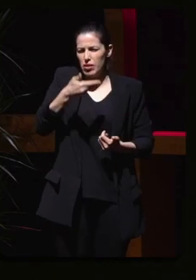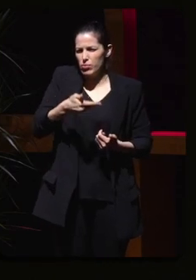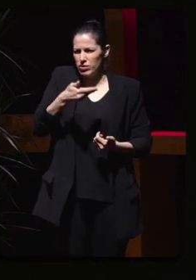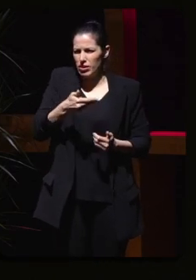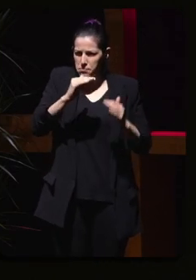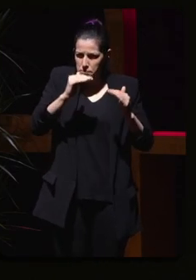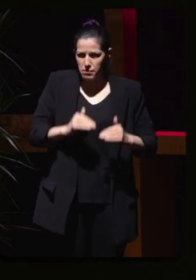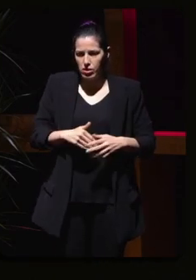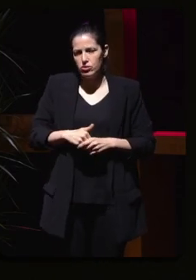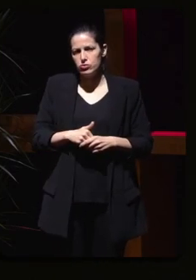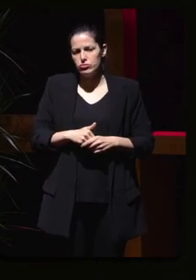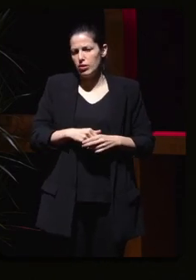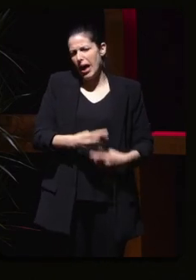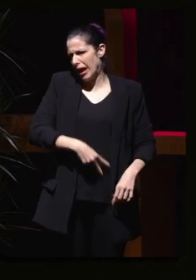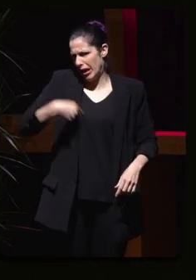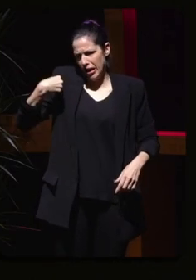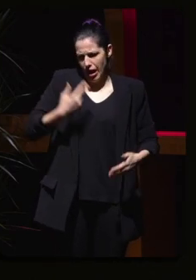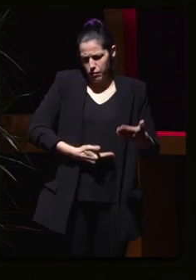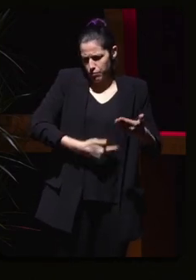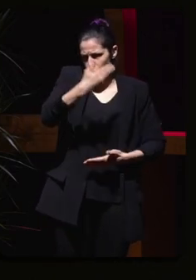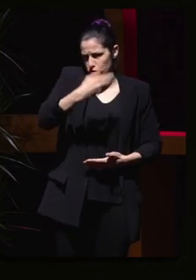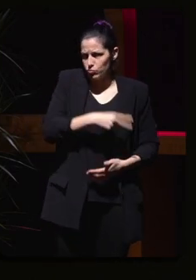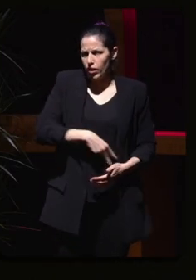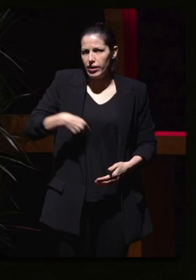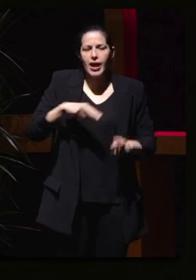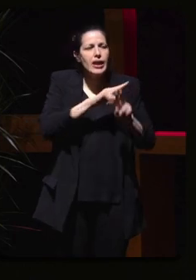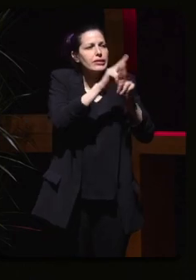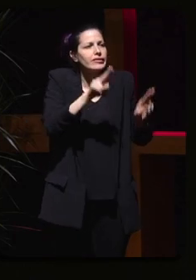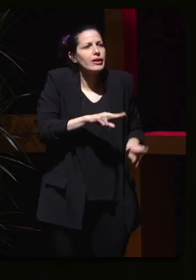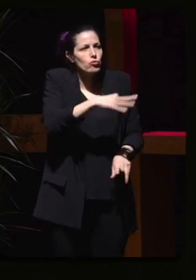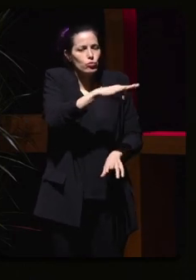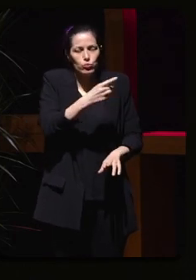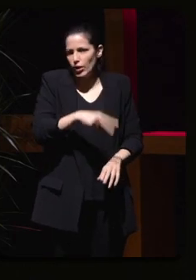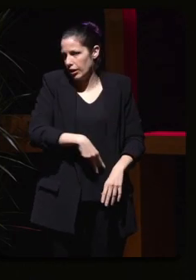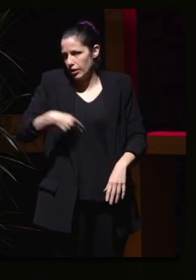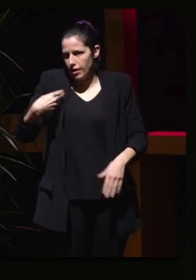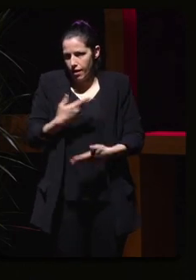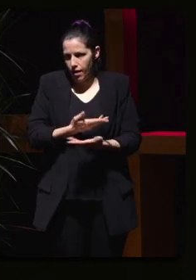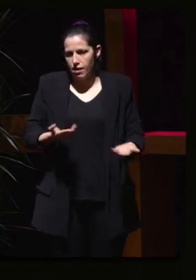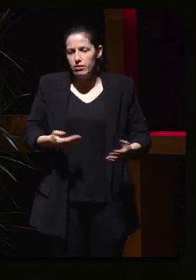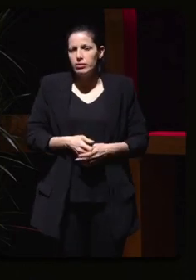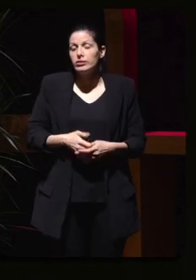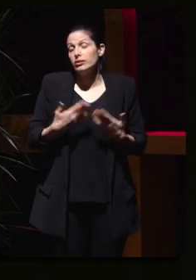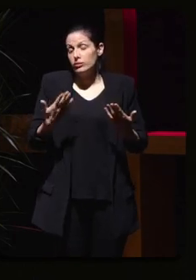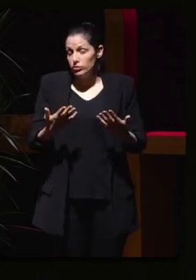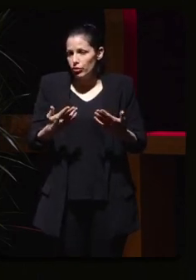periodismo en general, no solo el internacional, ¿no? Y por tanto se está creando una sociedad que es más de emoción que de